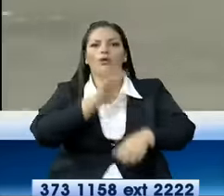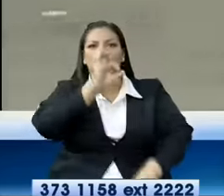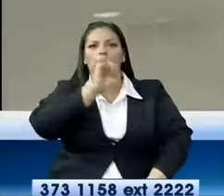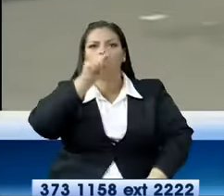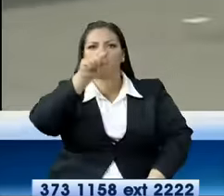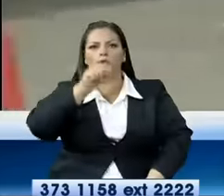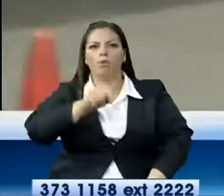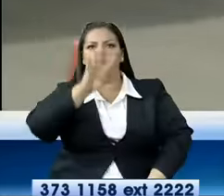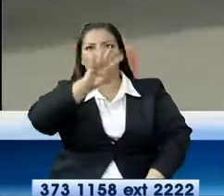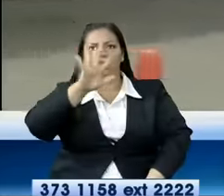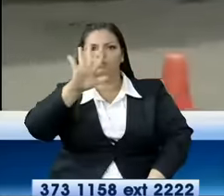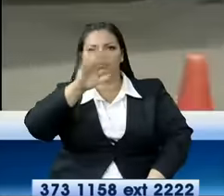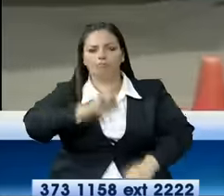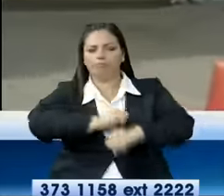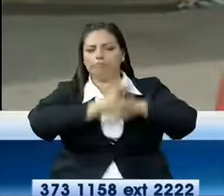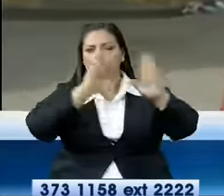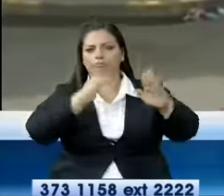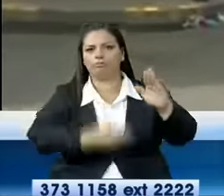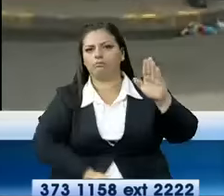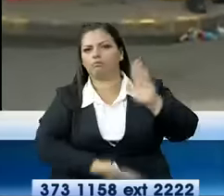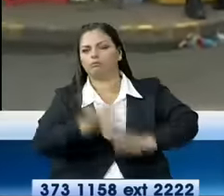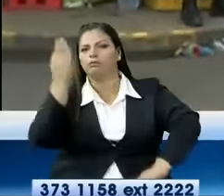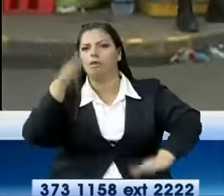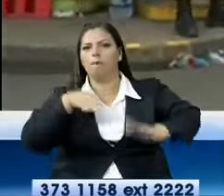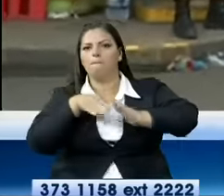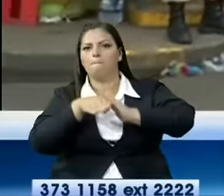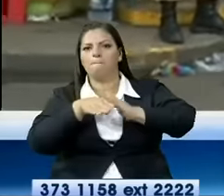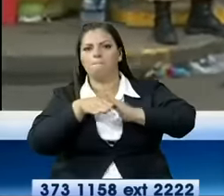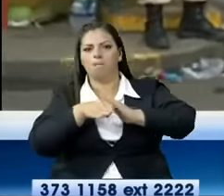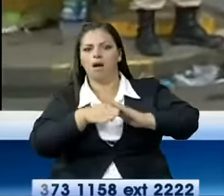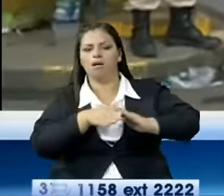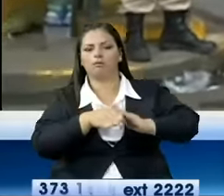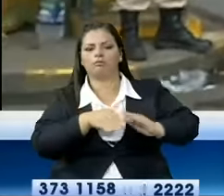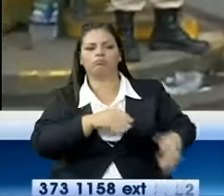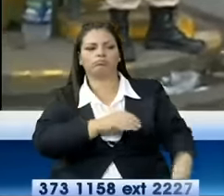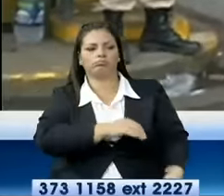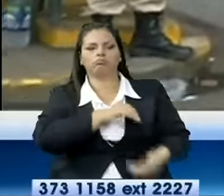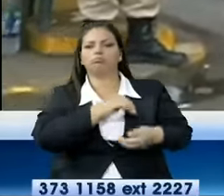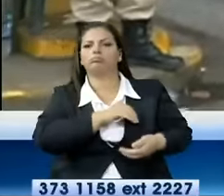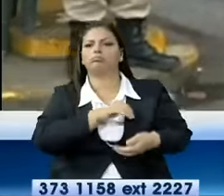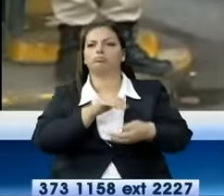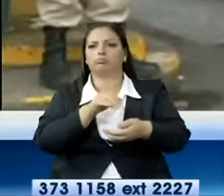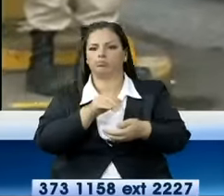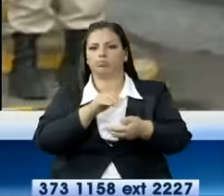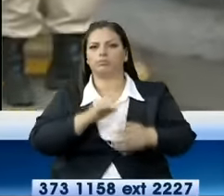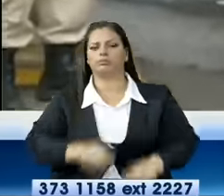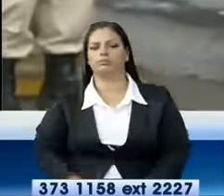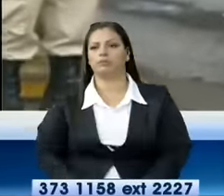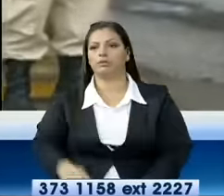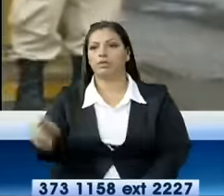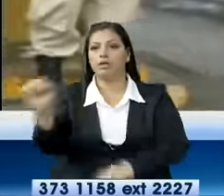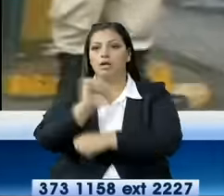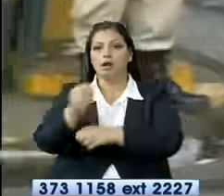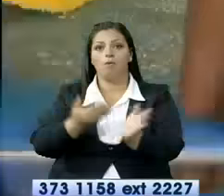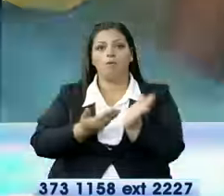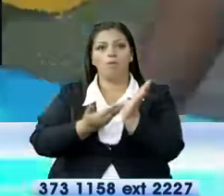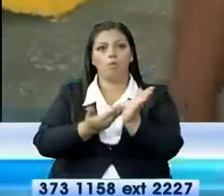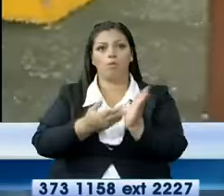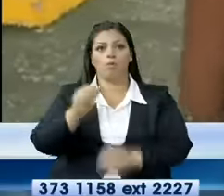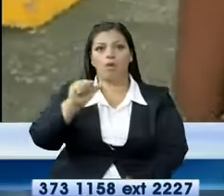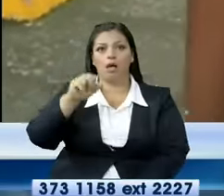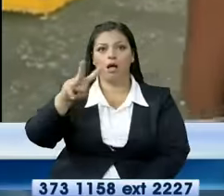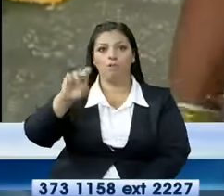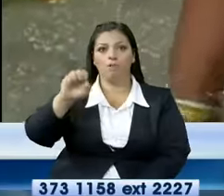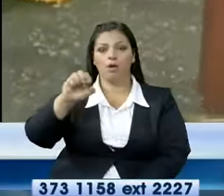depositando a la mayoría de las personas. Igual ellos ya me conocen, pero cogieron y se bajaron de un carro a Veo sin plata. Me cogieron y